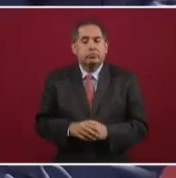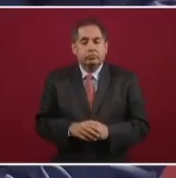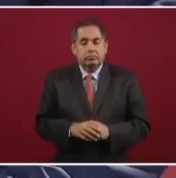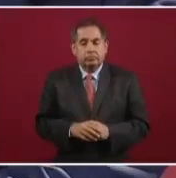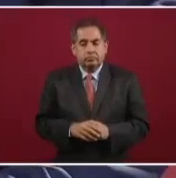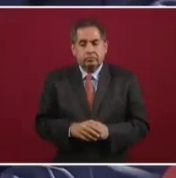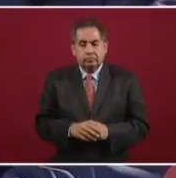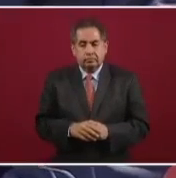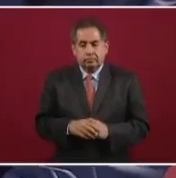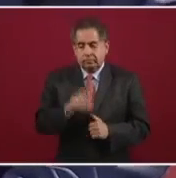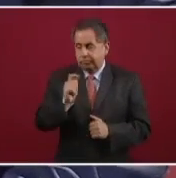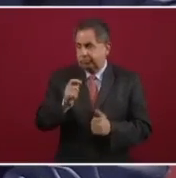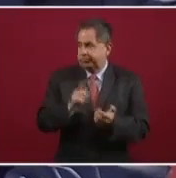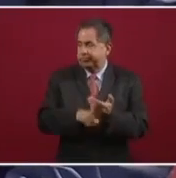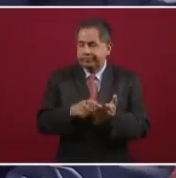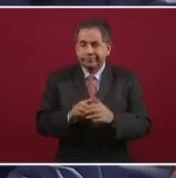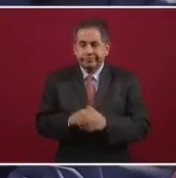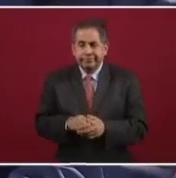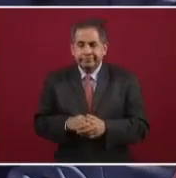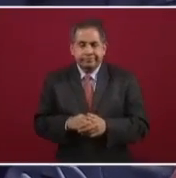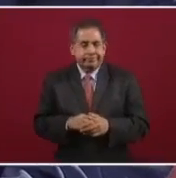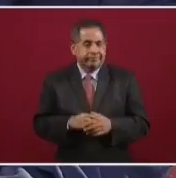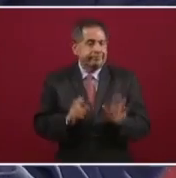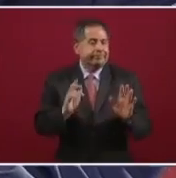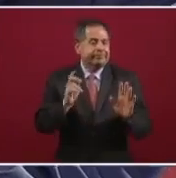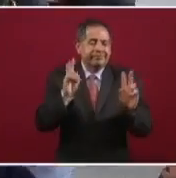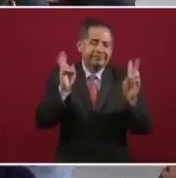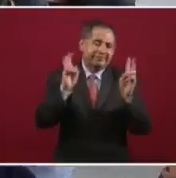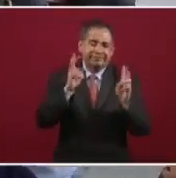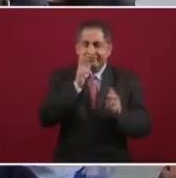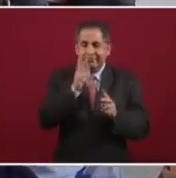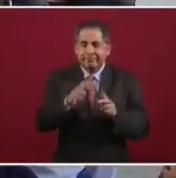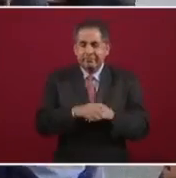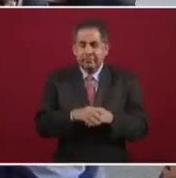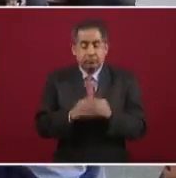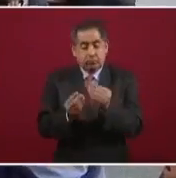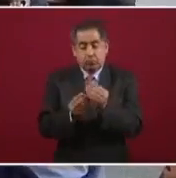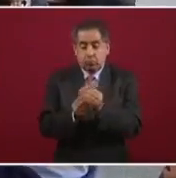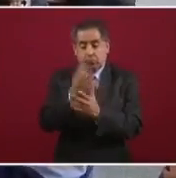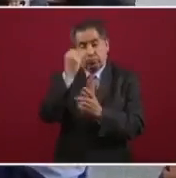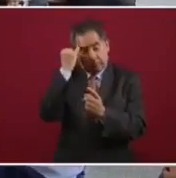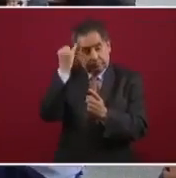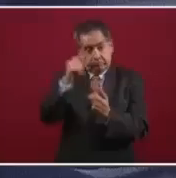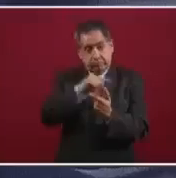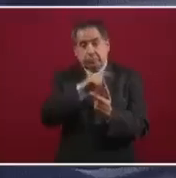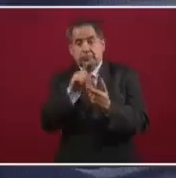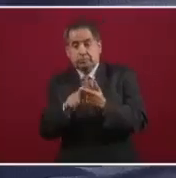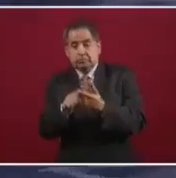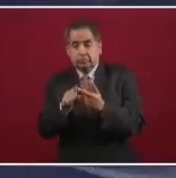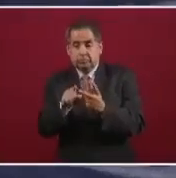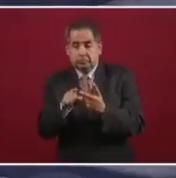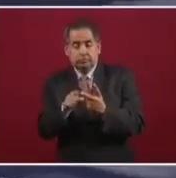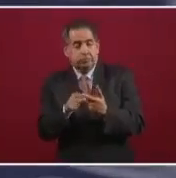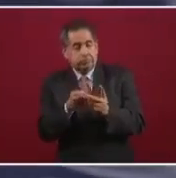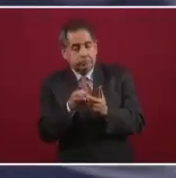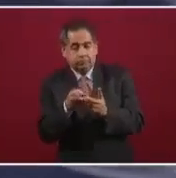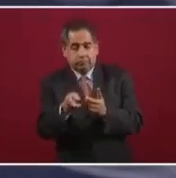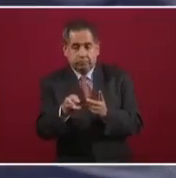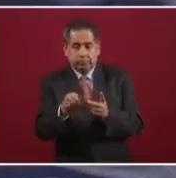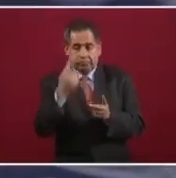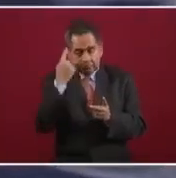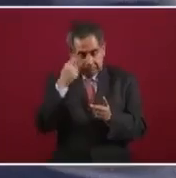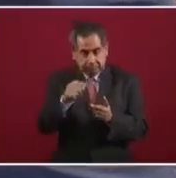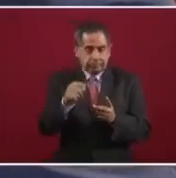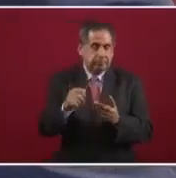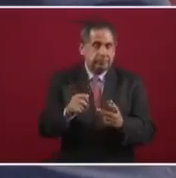o en el lenguaje neoliberal, un nuevo paradigma en